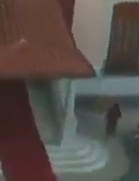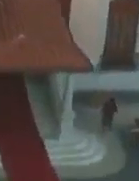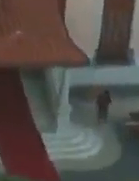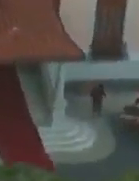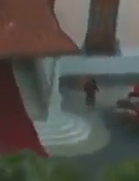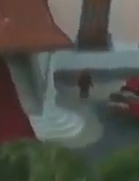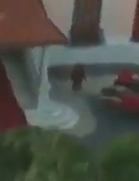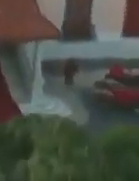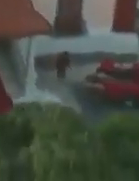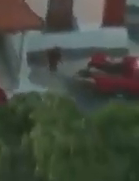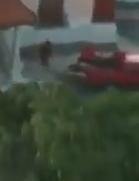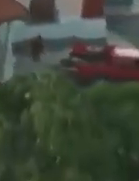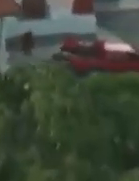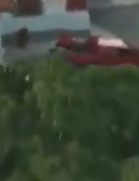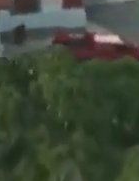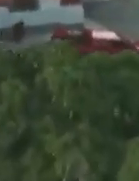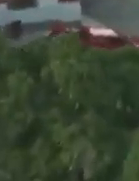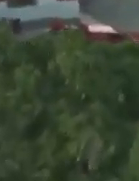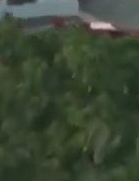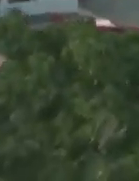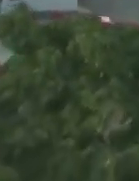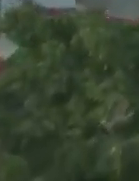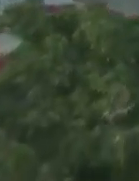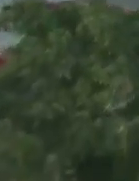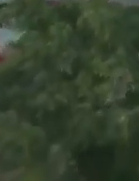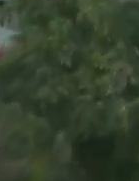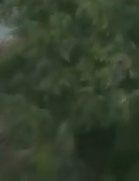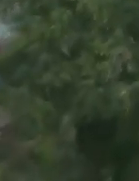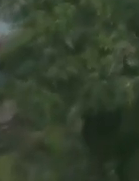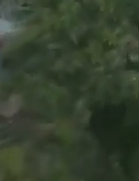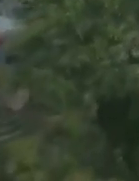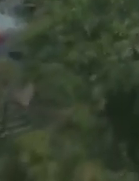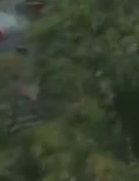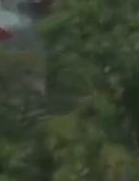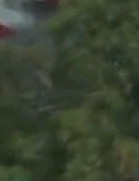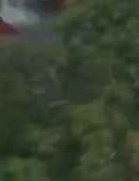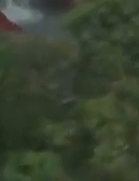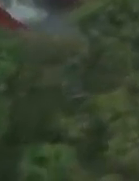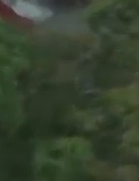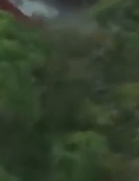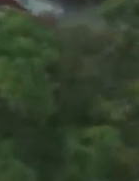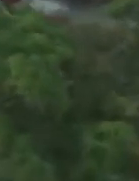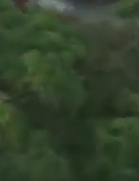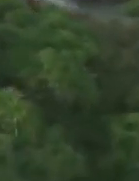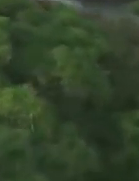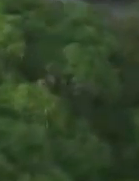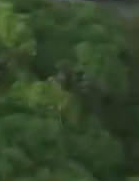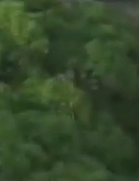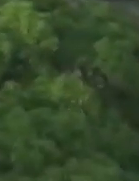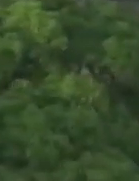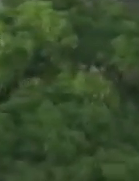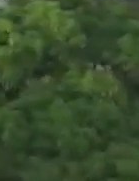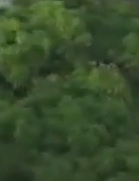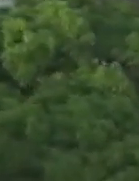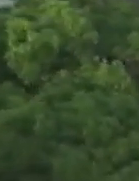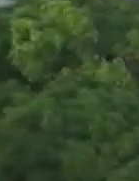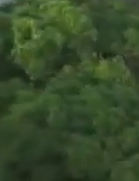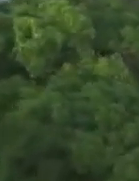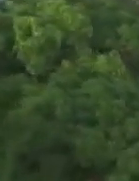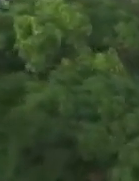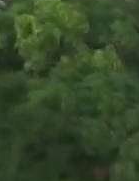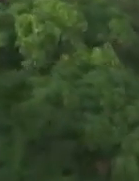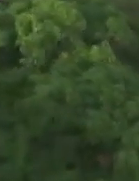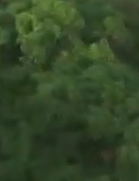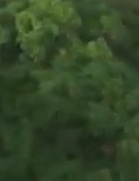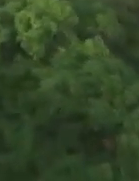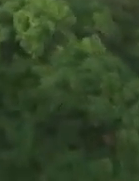entonces esta importante reunión de trabajo es parte de la agenda que se desarrolla en el palacio de miraflores nosotros con esta